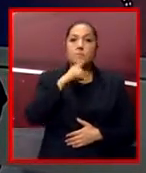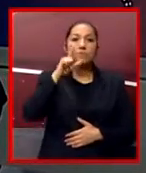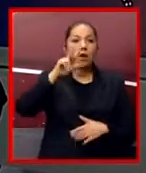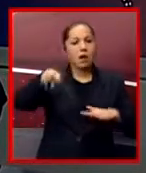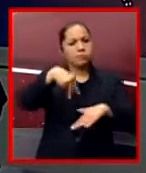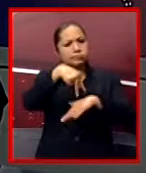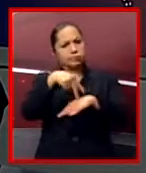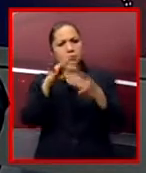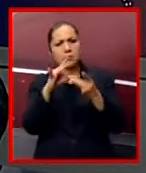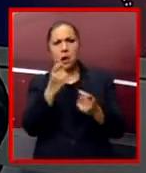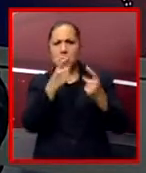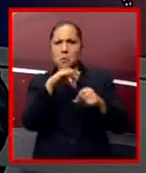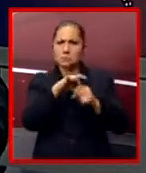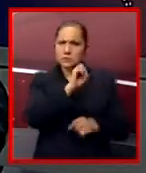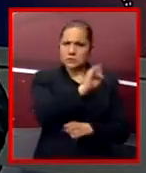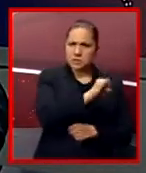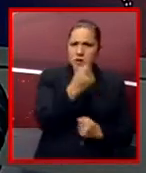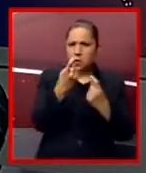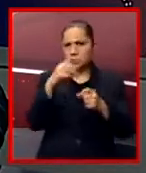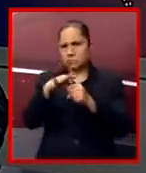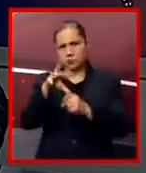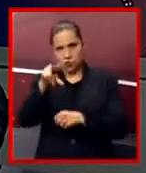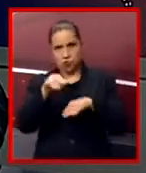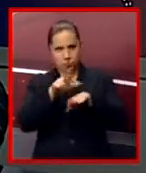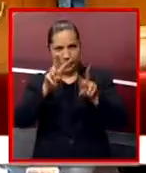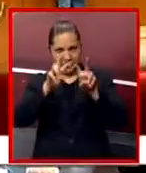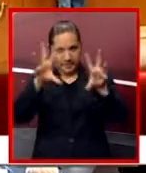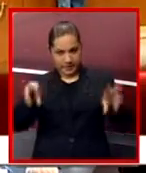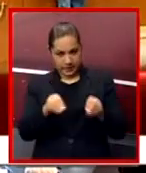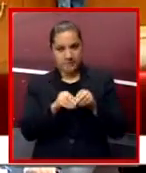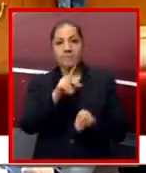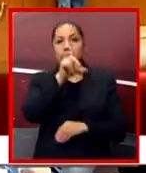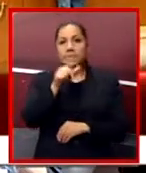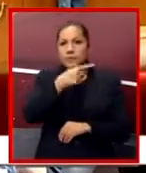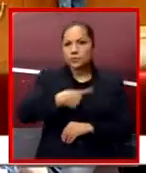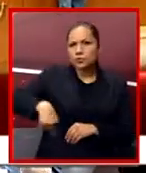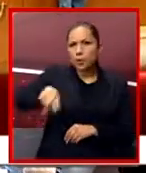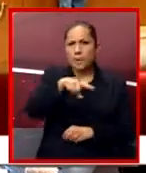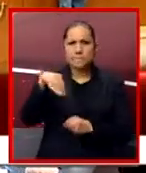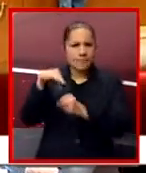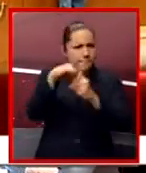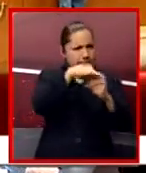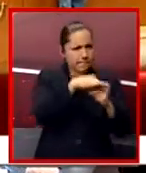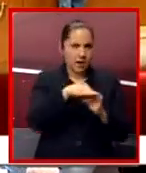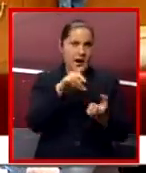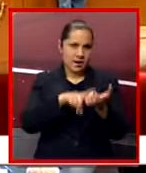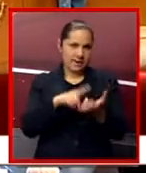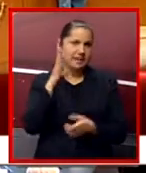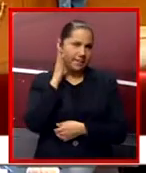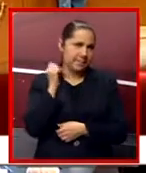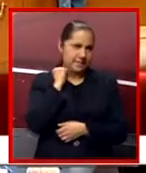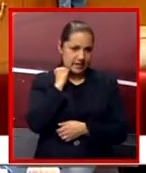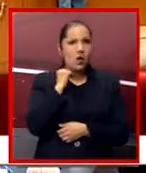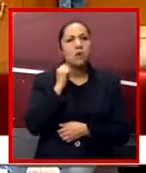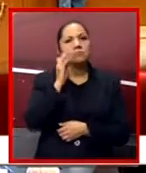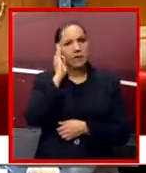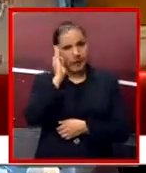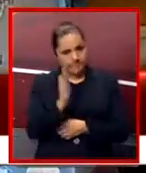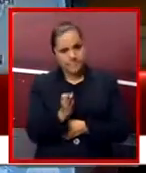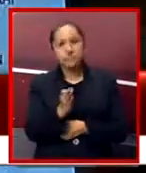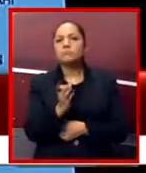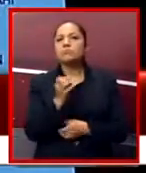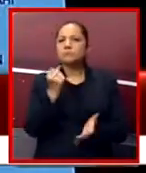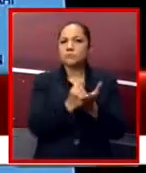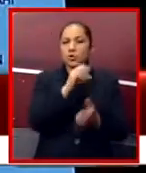fijaron postura a favor y en contra durante la discusión en lo general, el Pleno del Senado aprobó la minuta de la Ley de Ingresos para el 2018 con